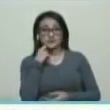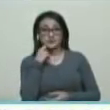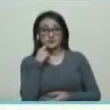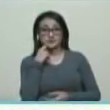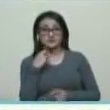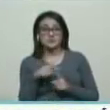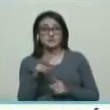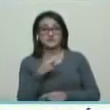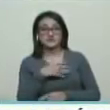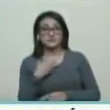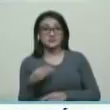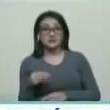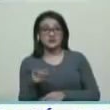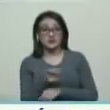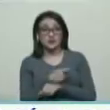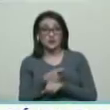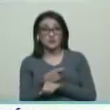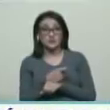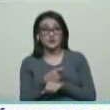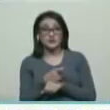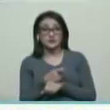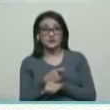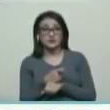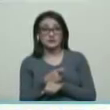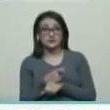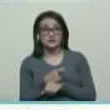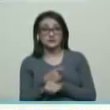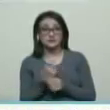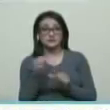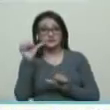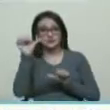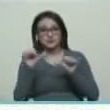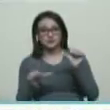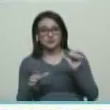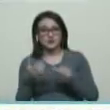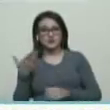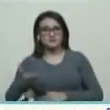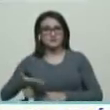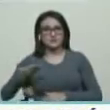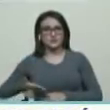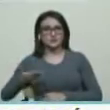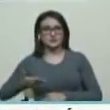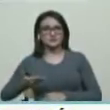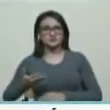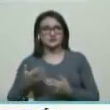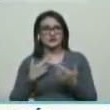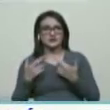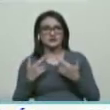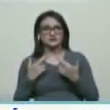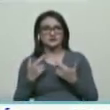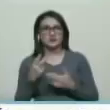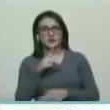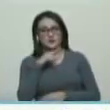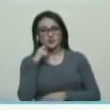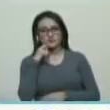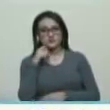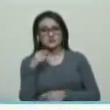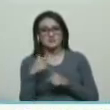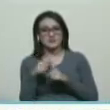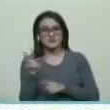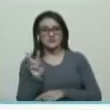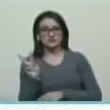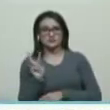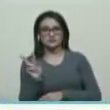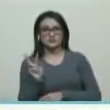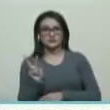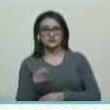el vicepresidente del gobierno, Yuri Borisov, hablaron de la importancia de las relaciones entre Rusia y Venezuela. Así